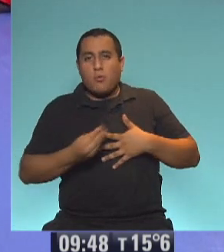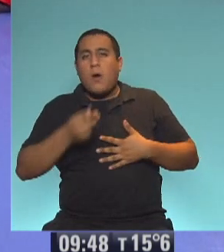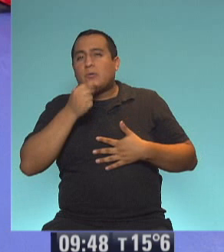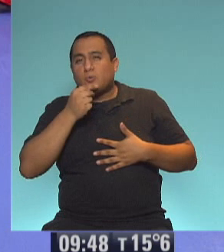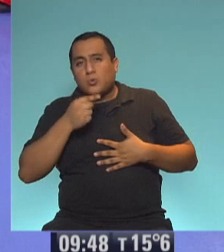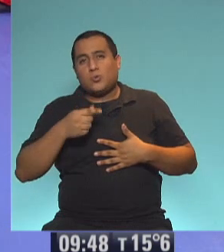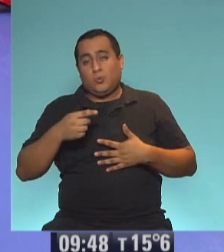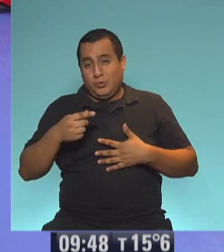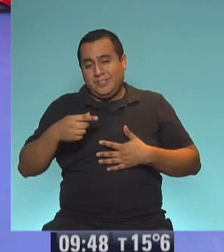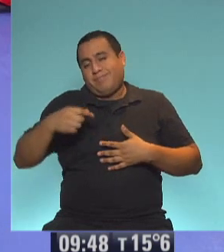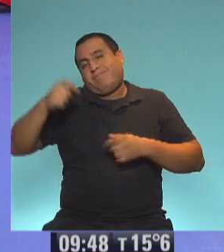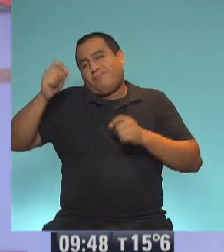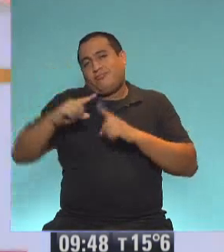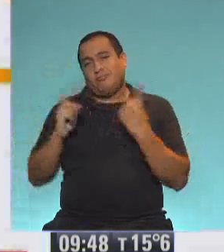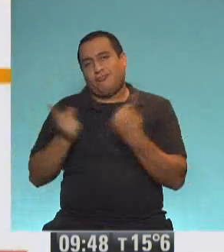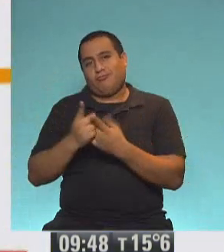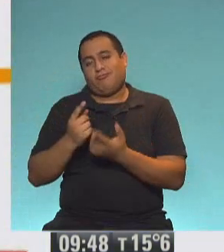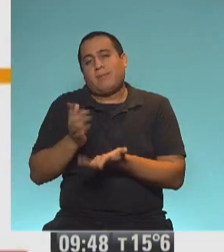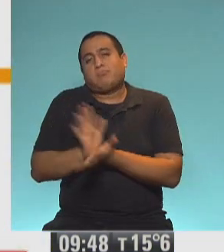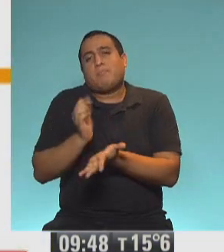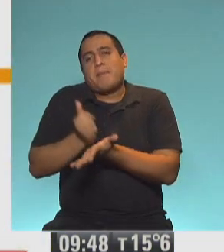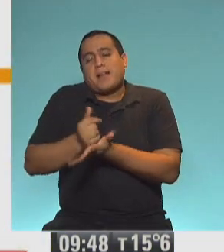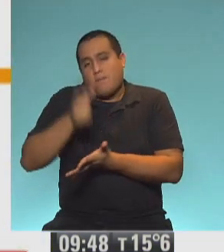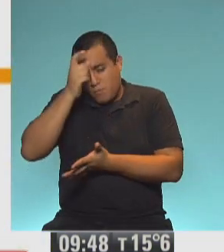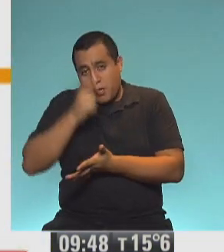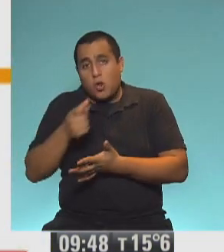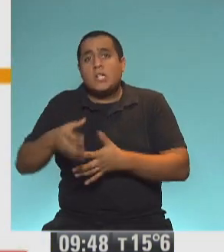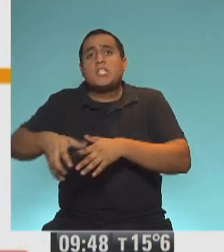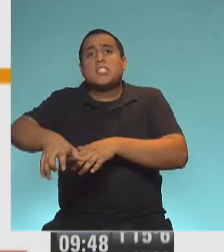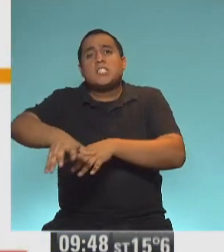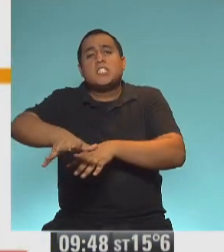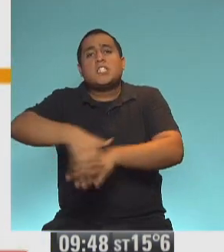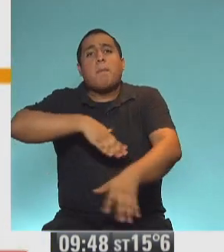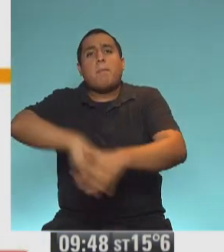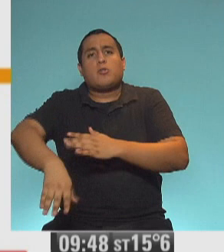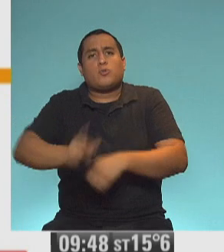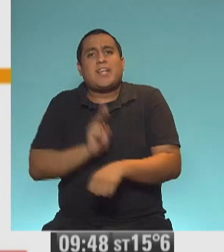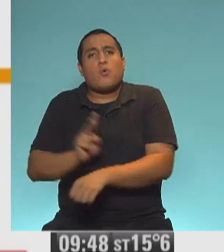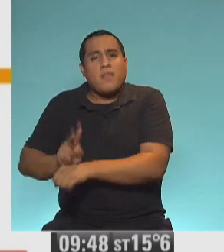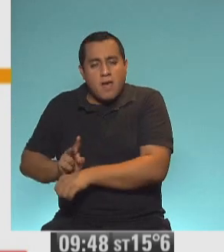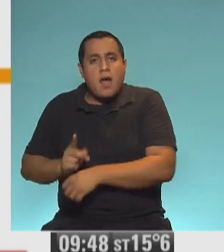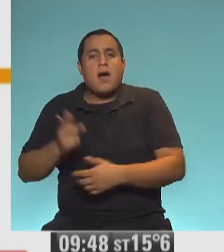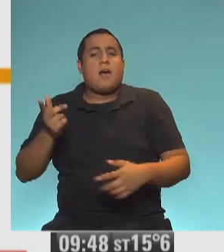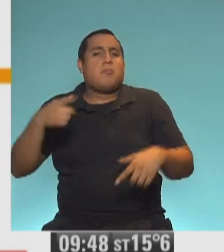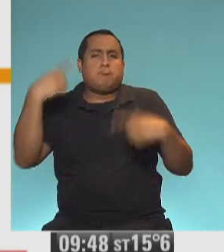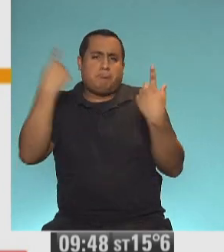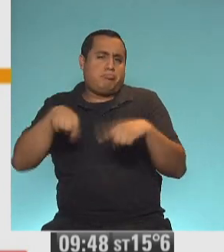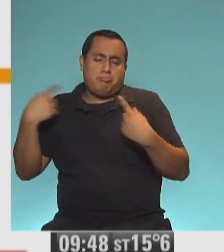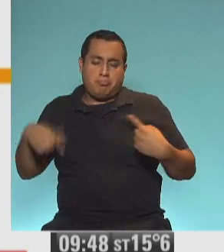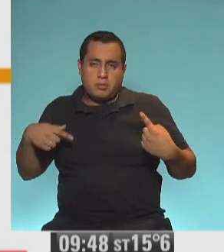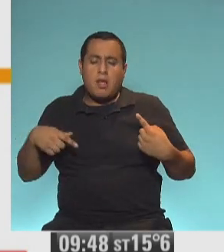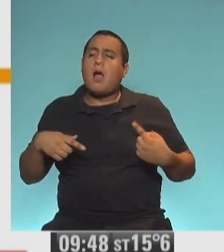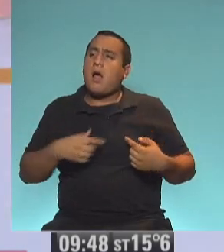con los borcegos de seguridad, con guantes de trabajo. ¿Y qué hacen? ¿Y sería la vestimenta? Bueno, ahí